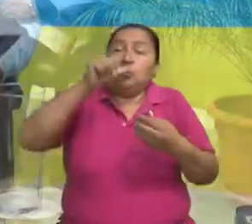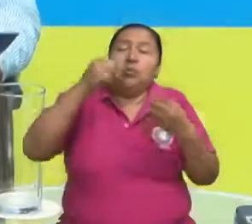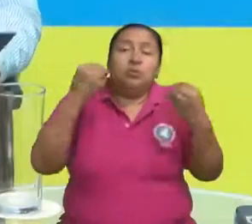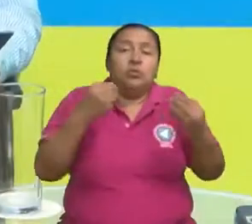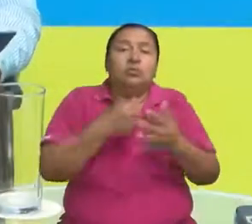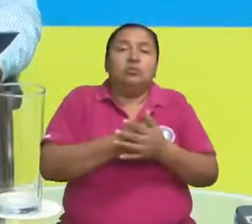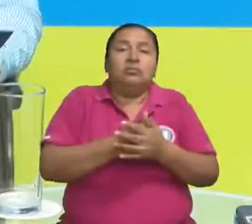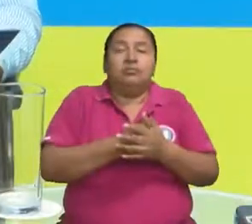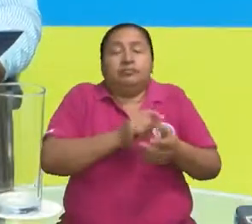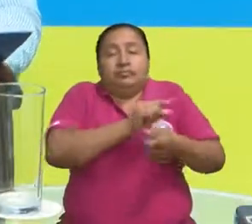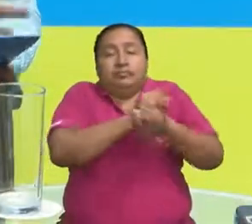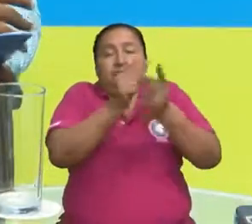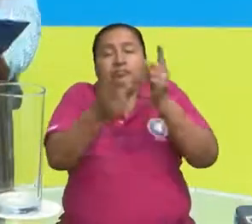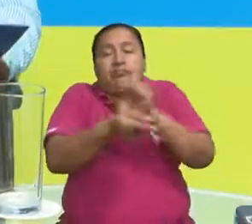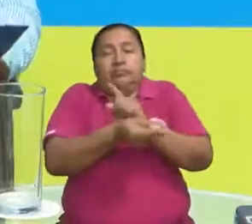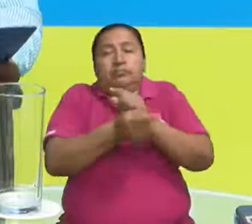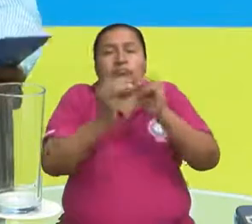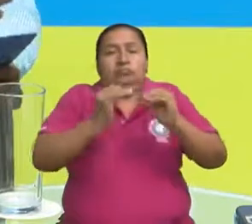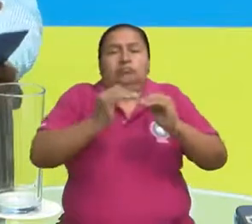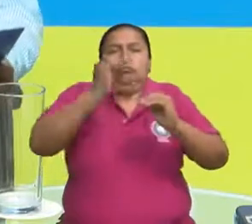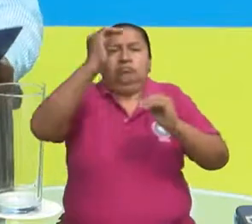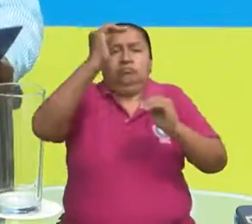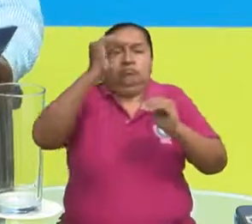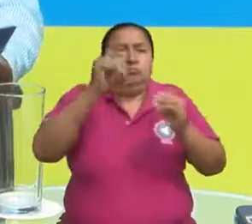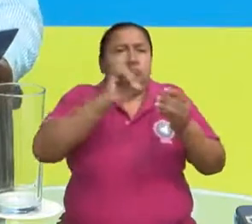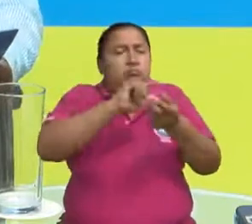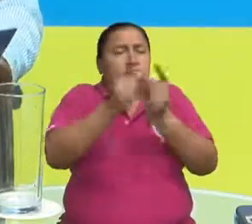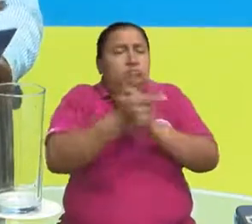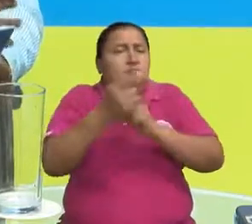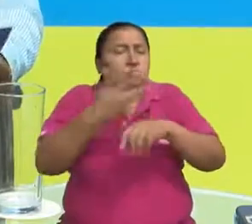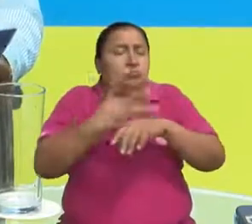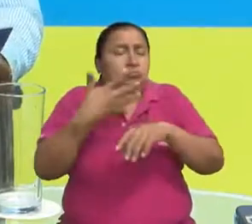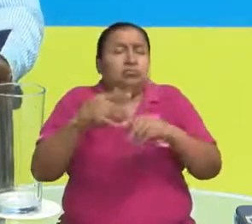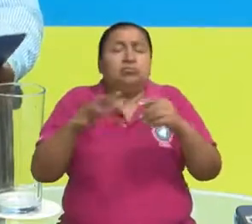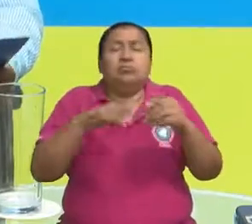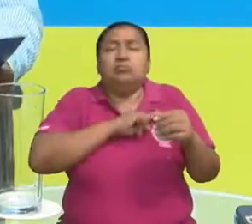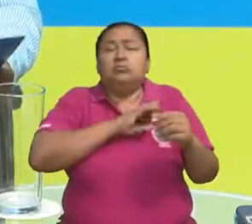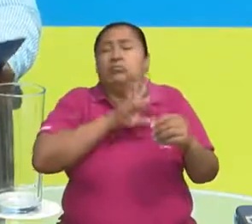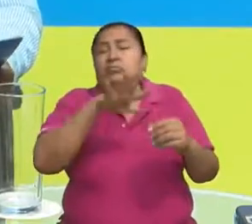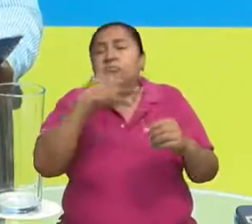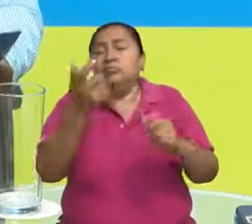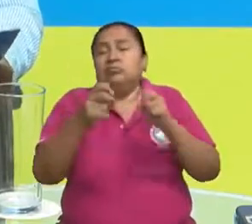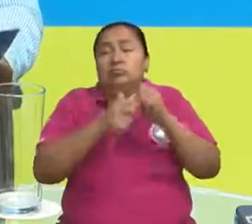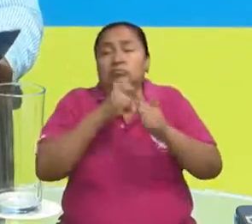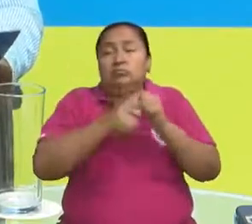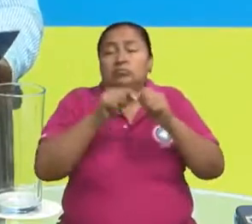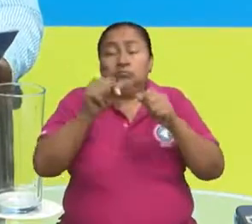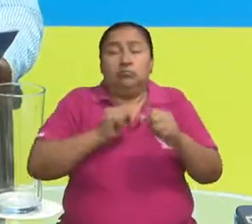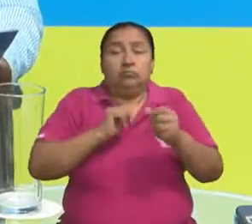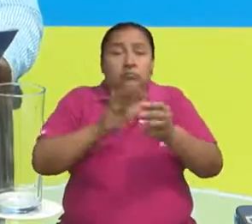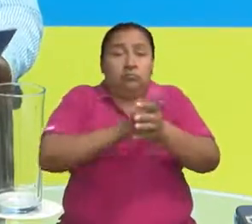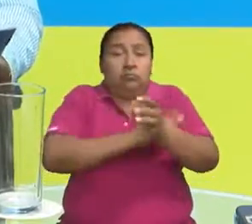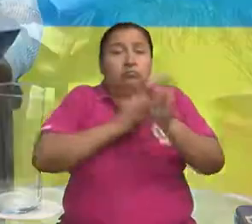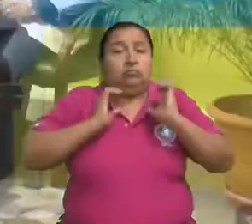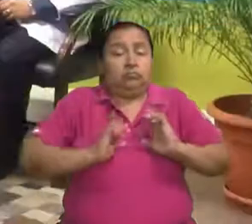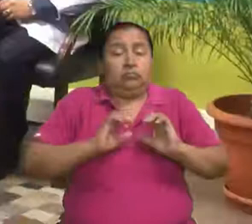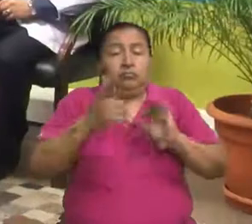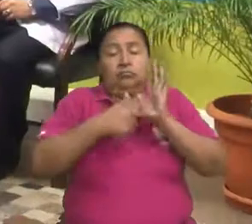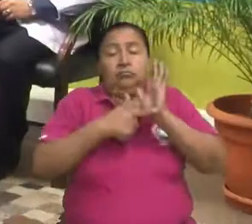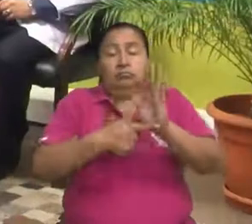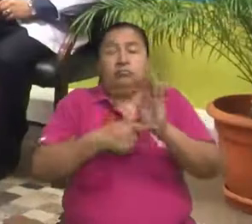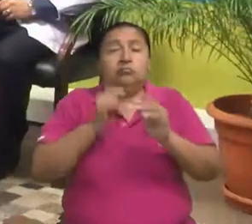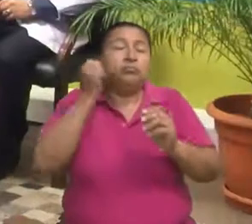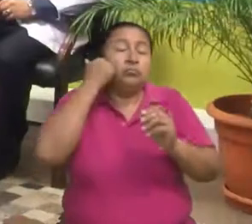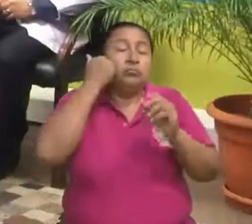el cambio de altitud, cambio de clima. ¿Qué otros también factores de riesgo existen para que nosotros presentemos infección en nuestro